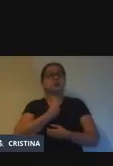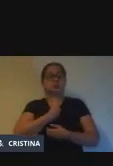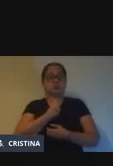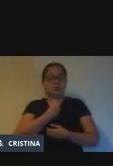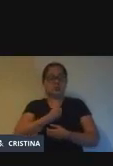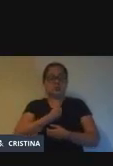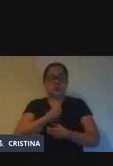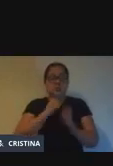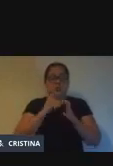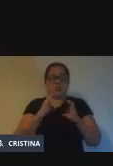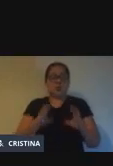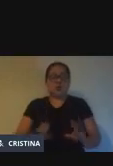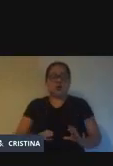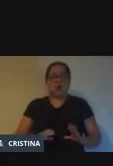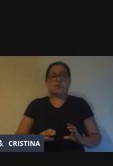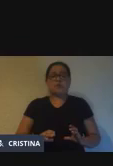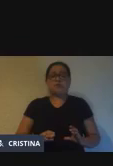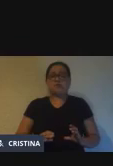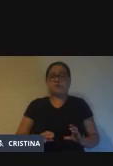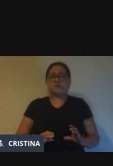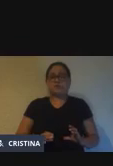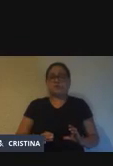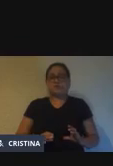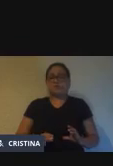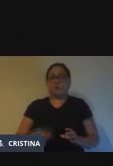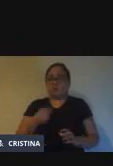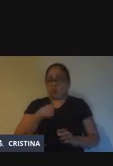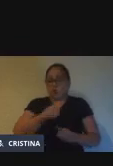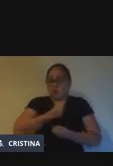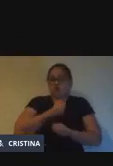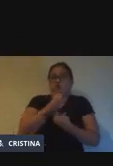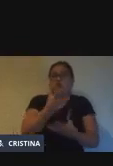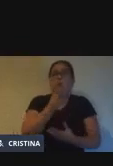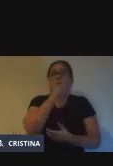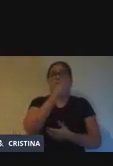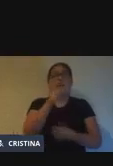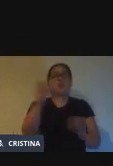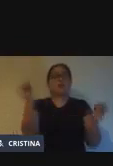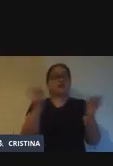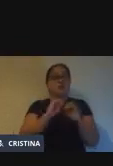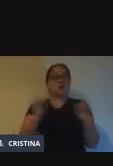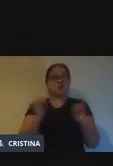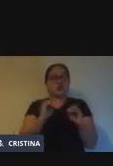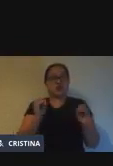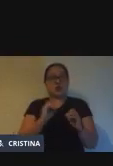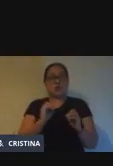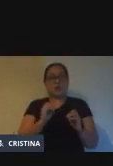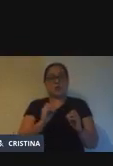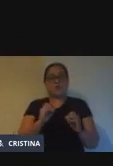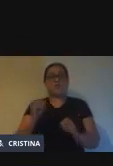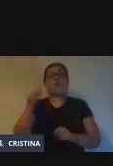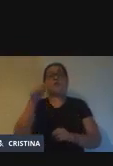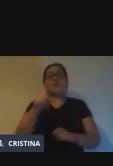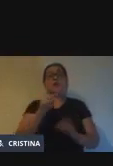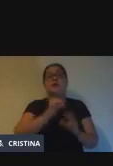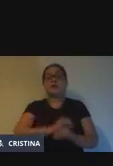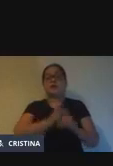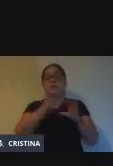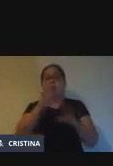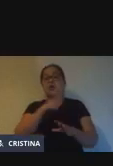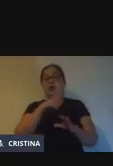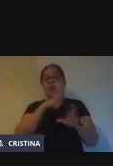lo va a manifestar de alguna manera, pero acuérdense que no salió de mí. Entonces, evidentemente, va a tener una